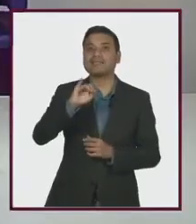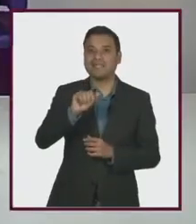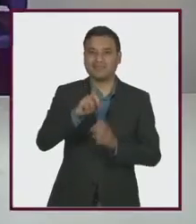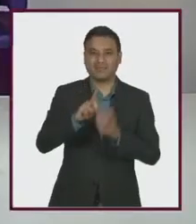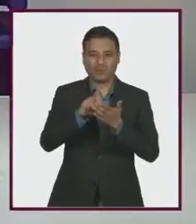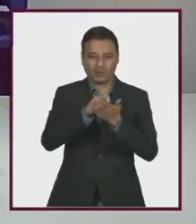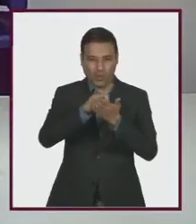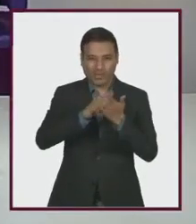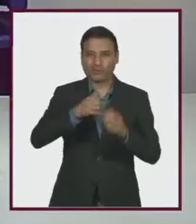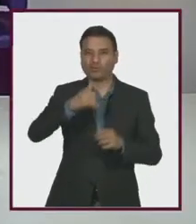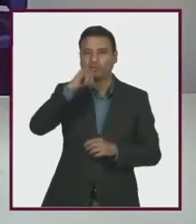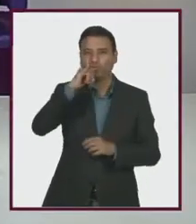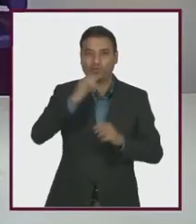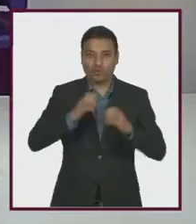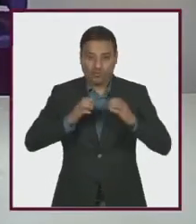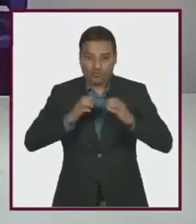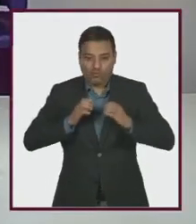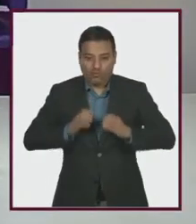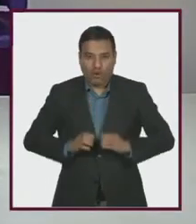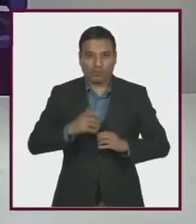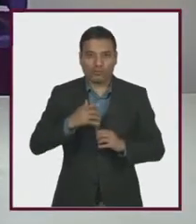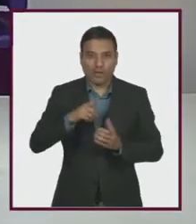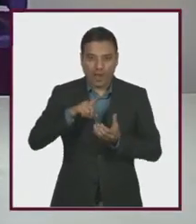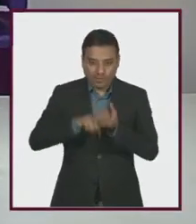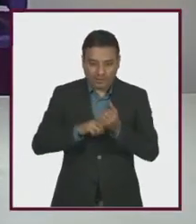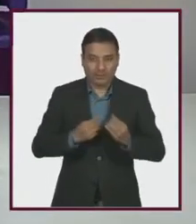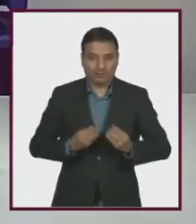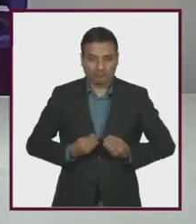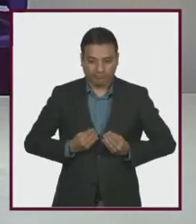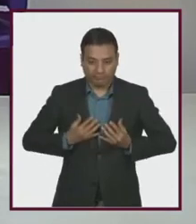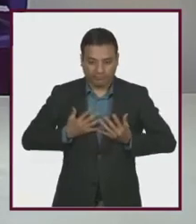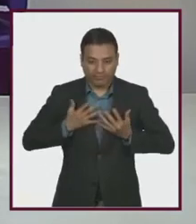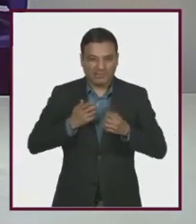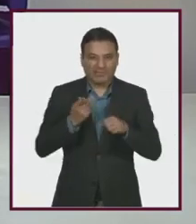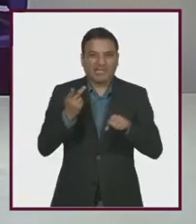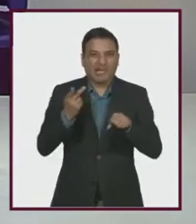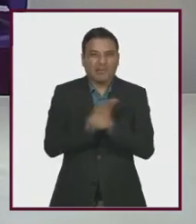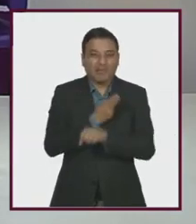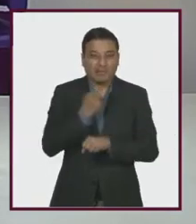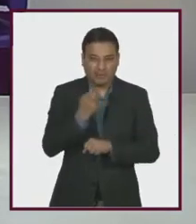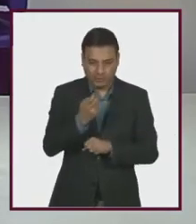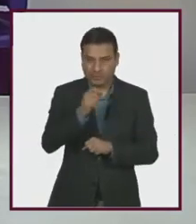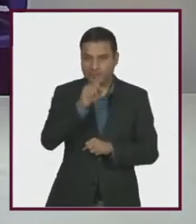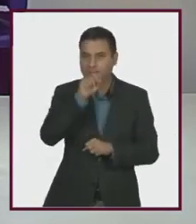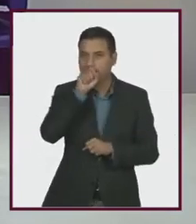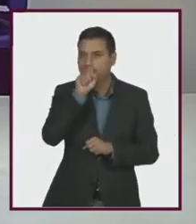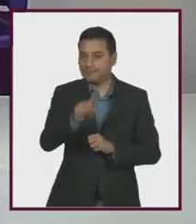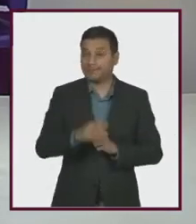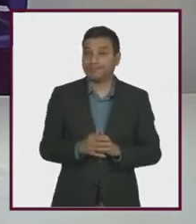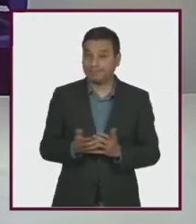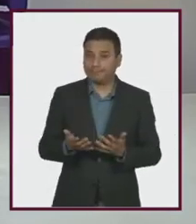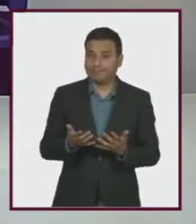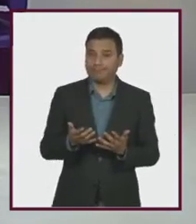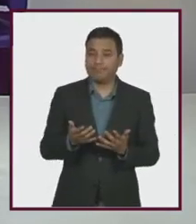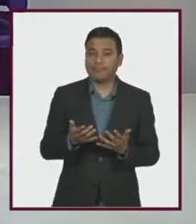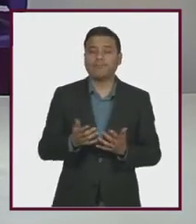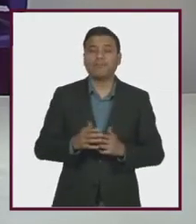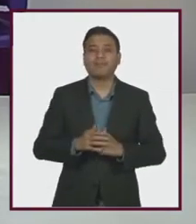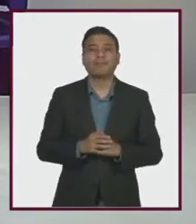nuestro propio cuerpo. Y cómo esta sustancia va a actuar de forma diferente dependiendo de la misma